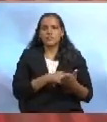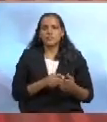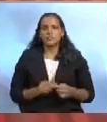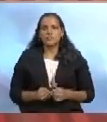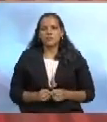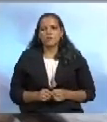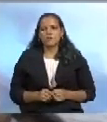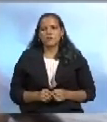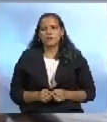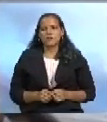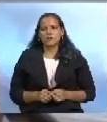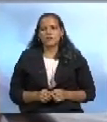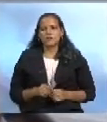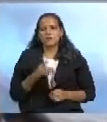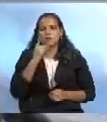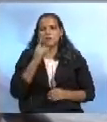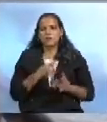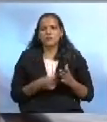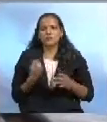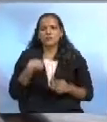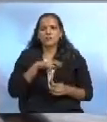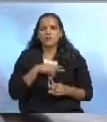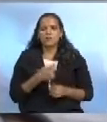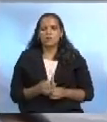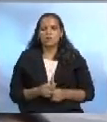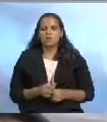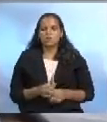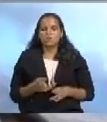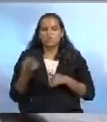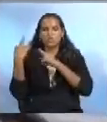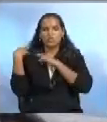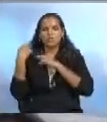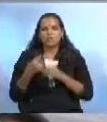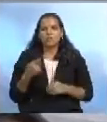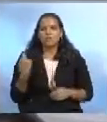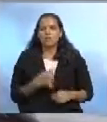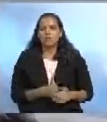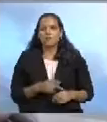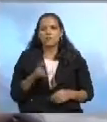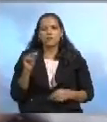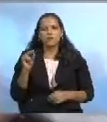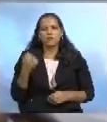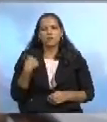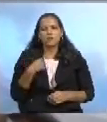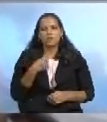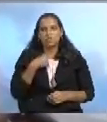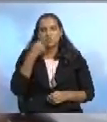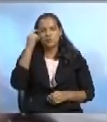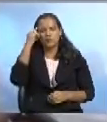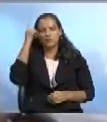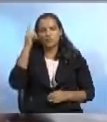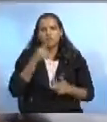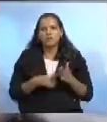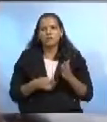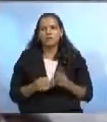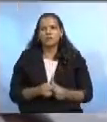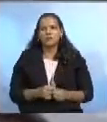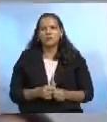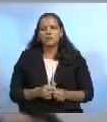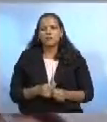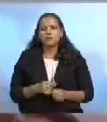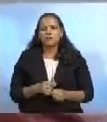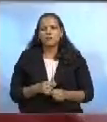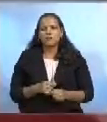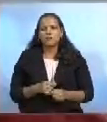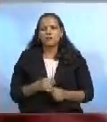presencia. Y dice que deberíamos nosotros de asumir como vicepresidente, pero en este caso pues yo pienso que es a